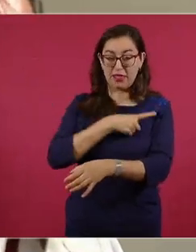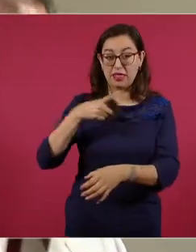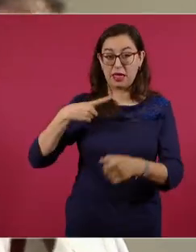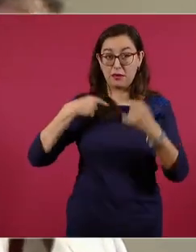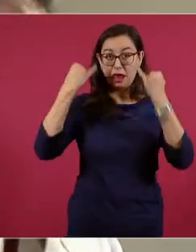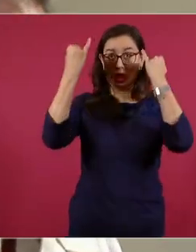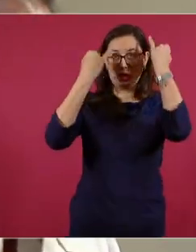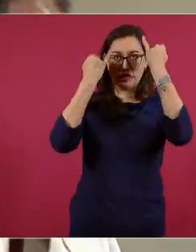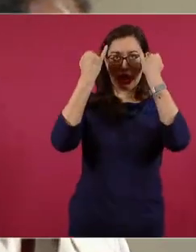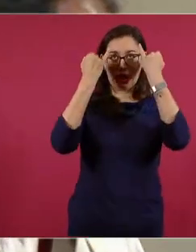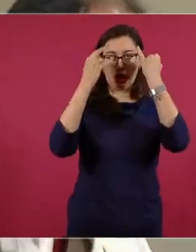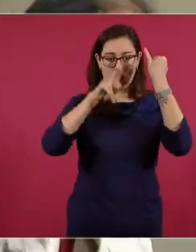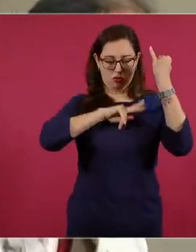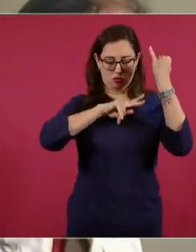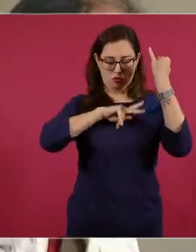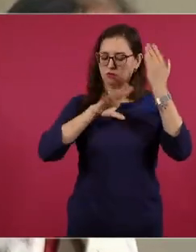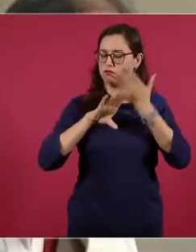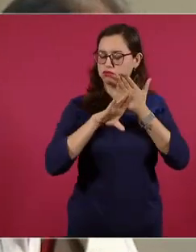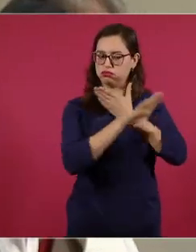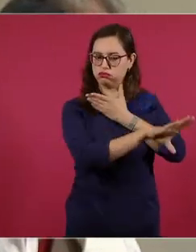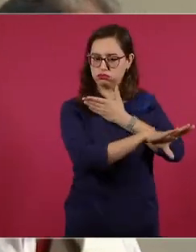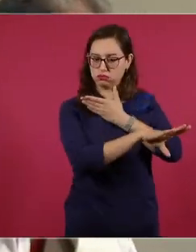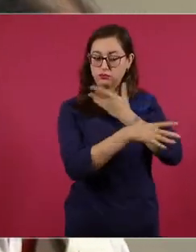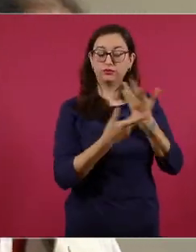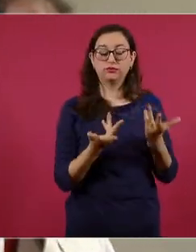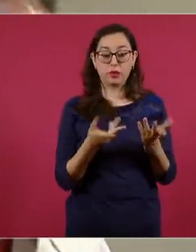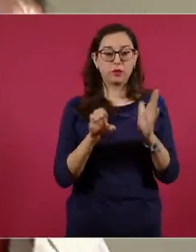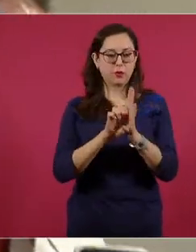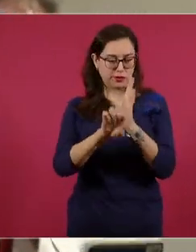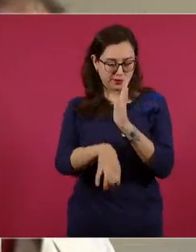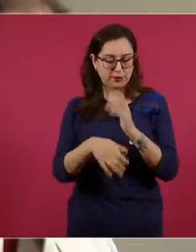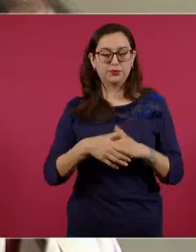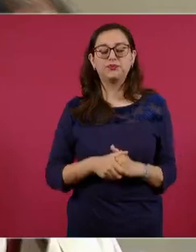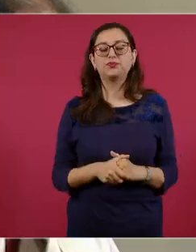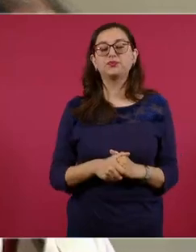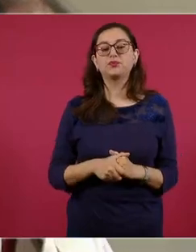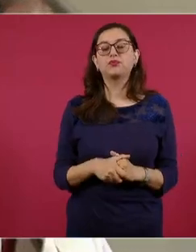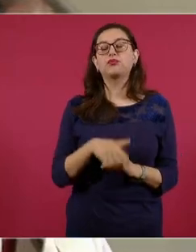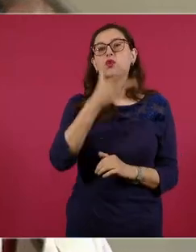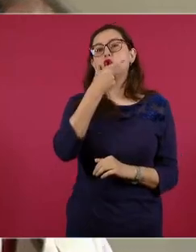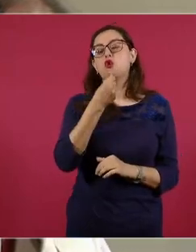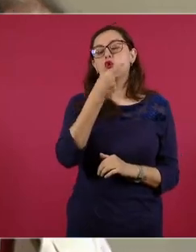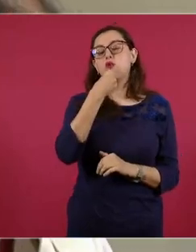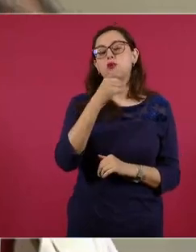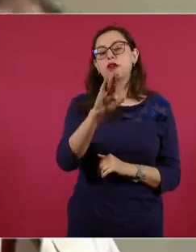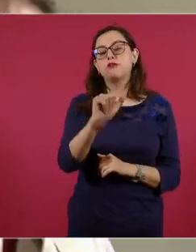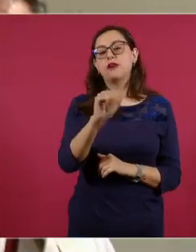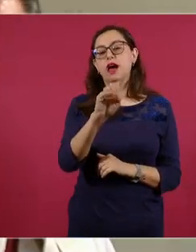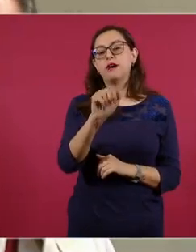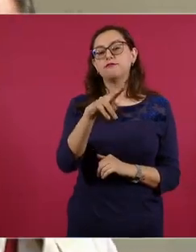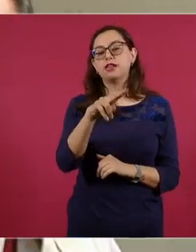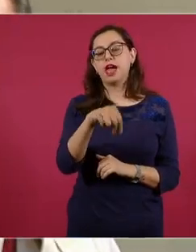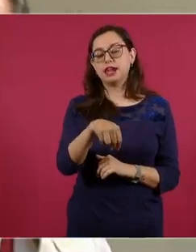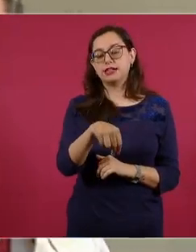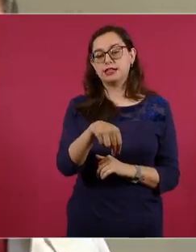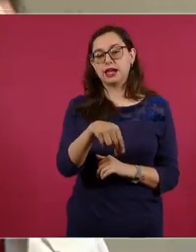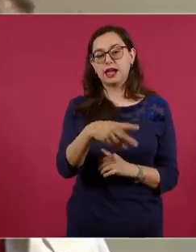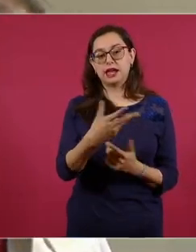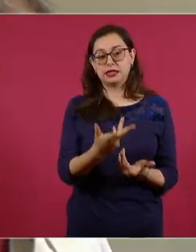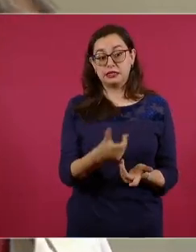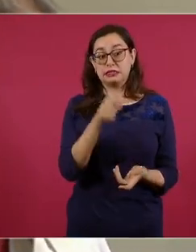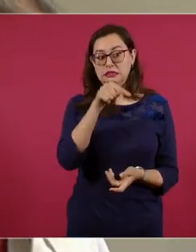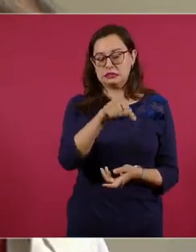ejemplo, a inicios de marzo, que Fabián N., pues un presunto delincuente que ha generado mucha violencia en la